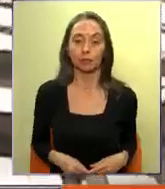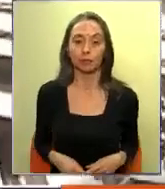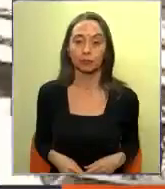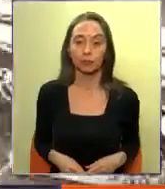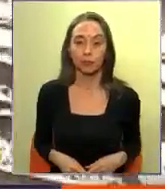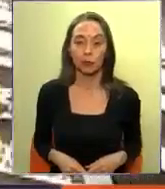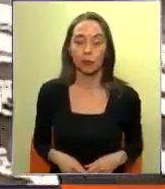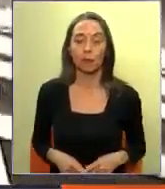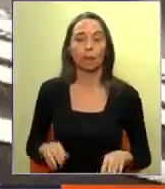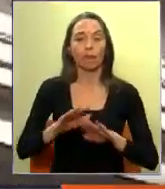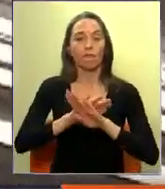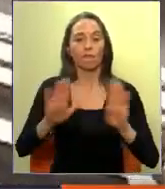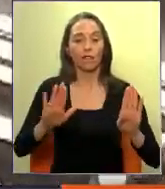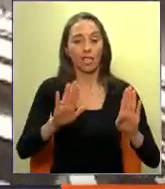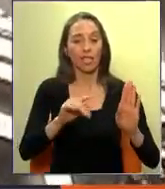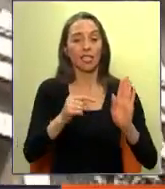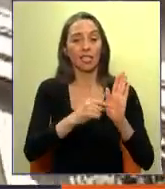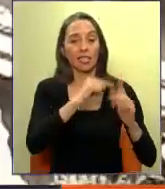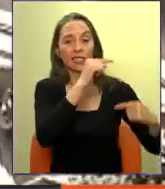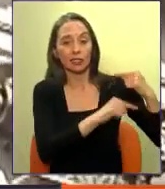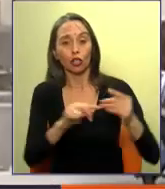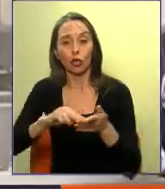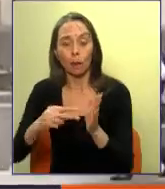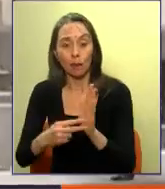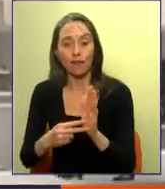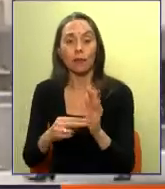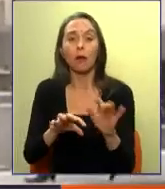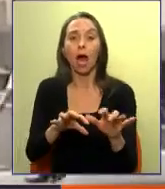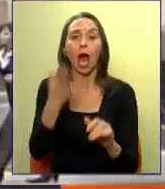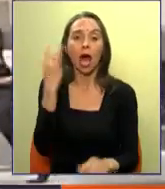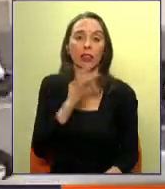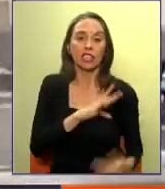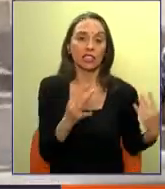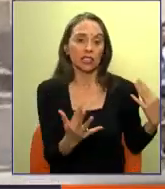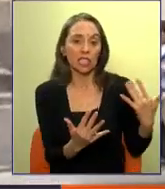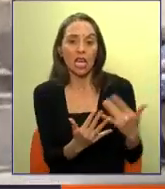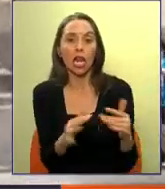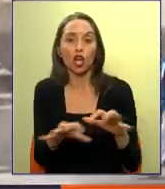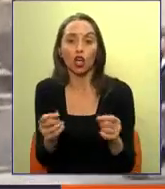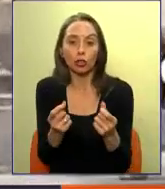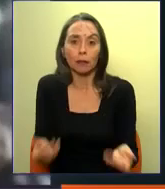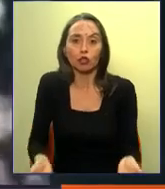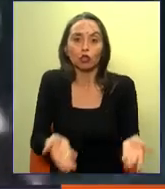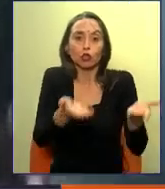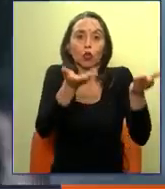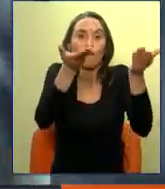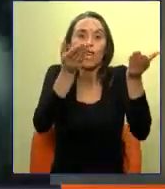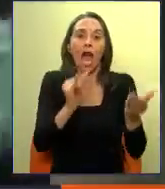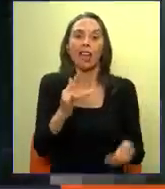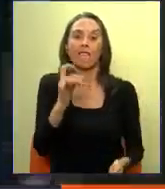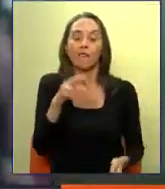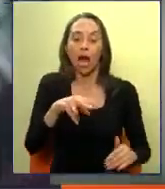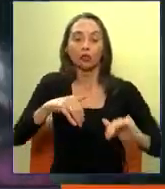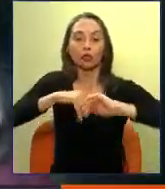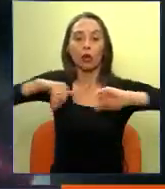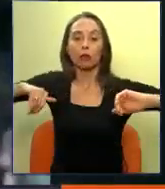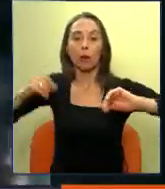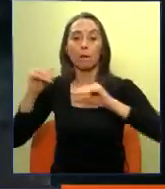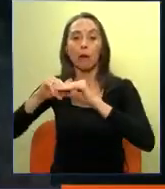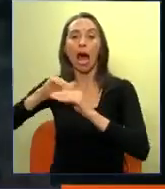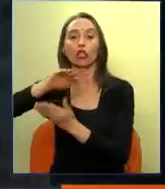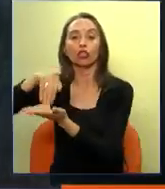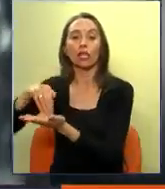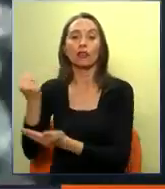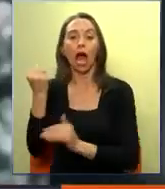Para poner fin al histórico problema de la inflación, se consagraba la autonomía del Banco Central. Además, se consignaban